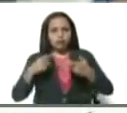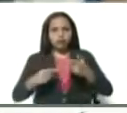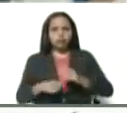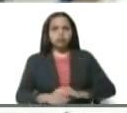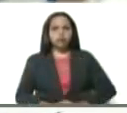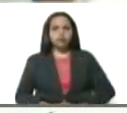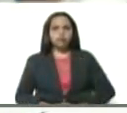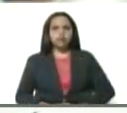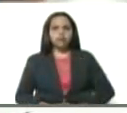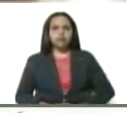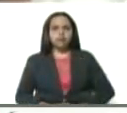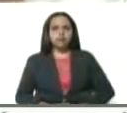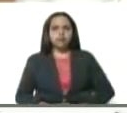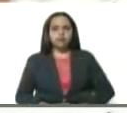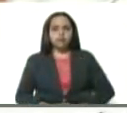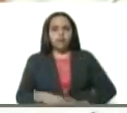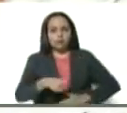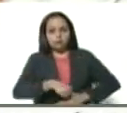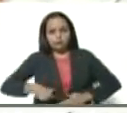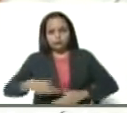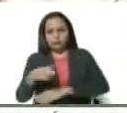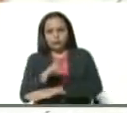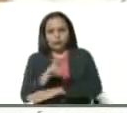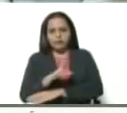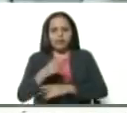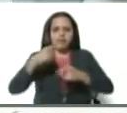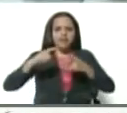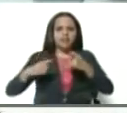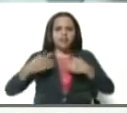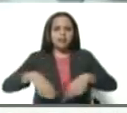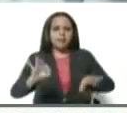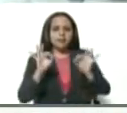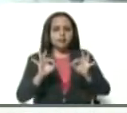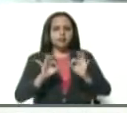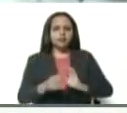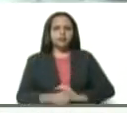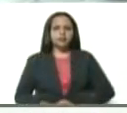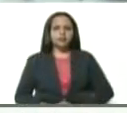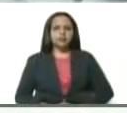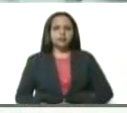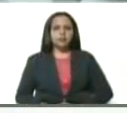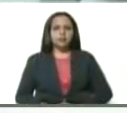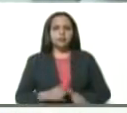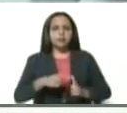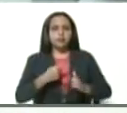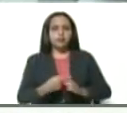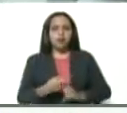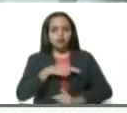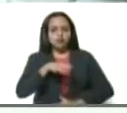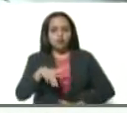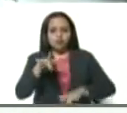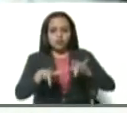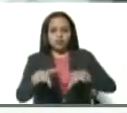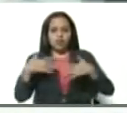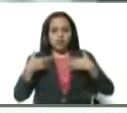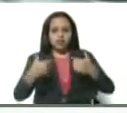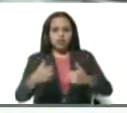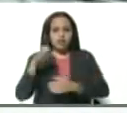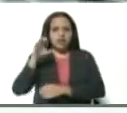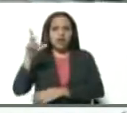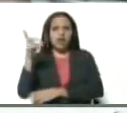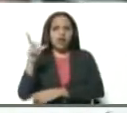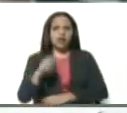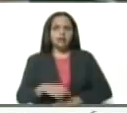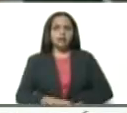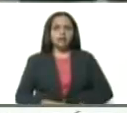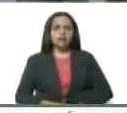cirugía ambulatoria de diferentes especialidades. Así que nuestro secretario de Salud del Estado, el doctor